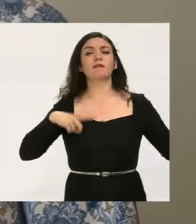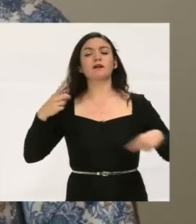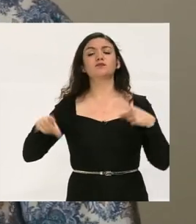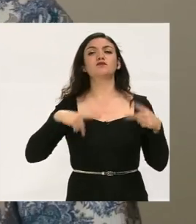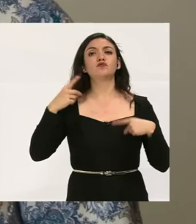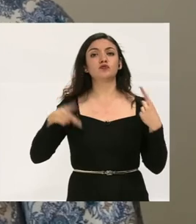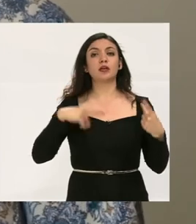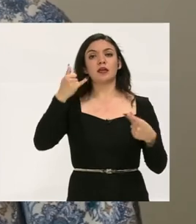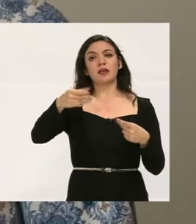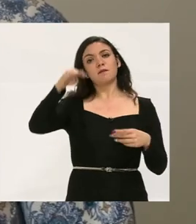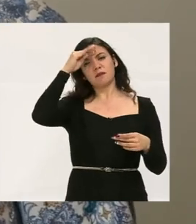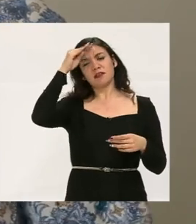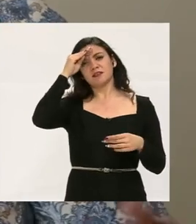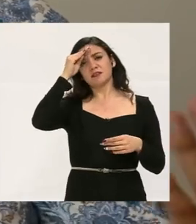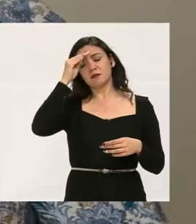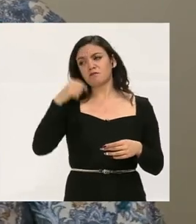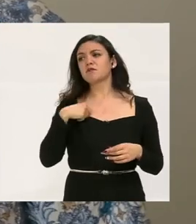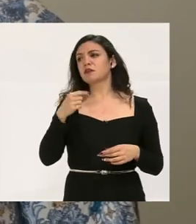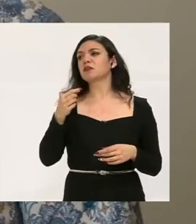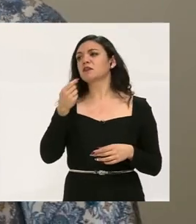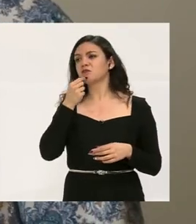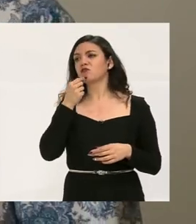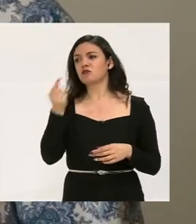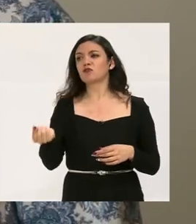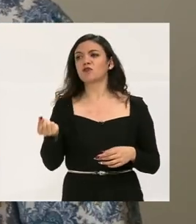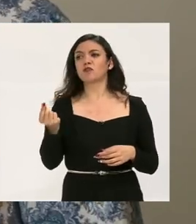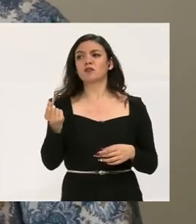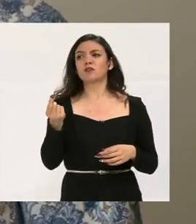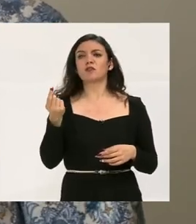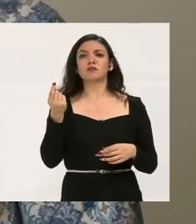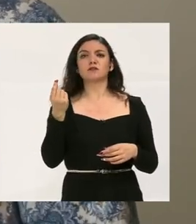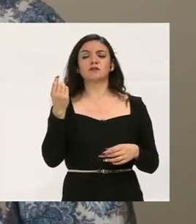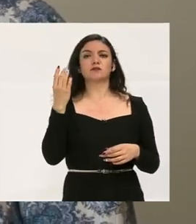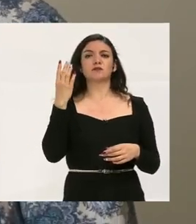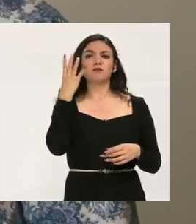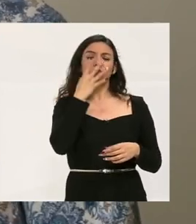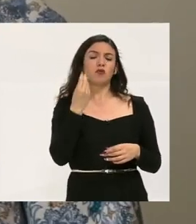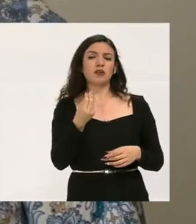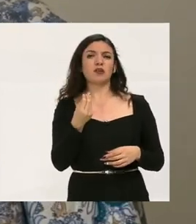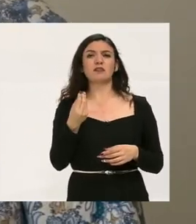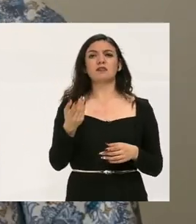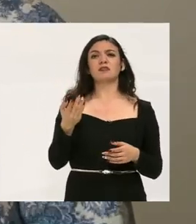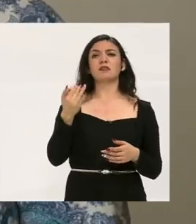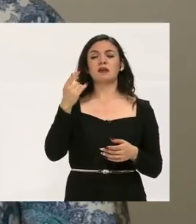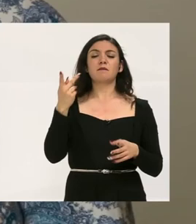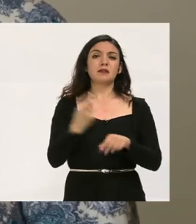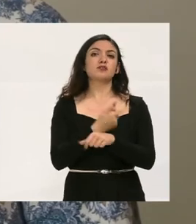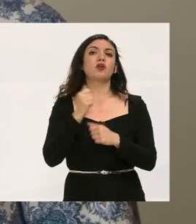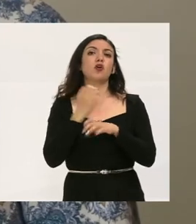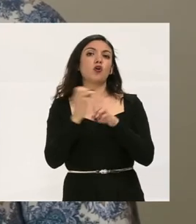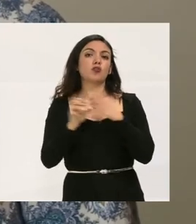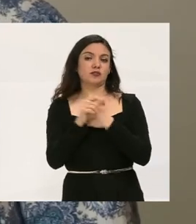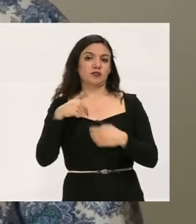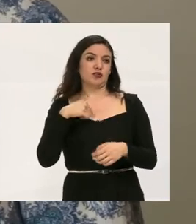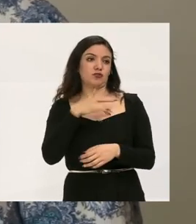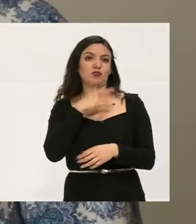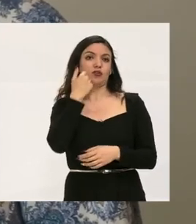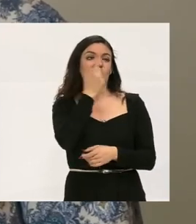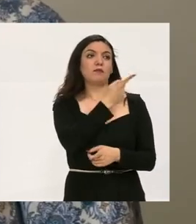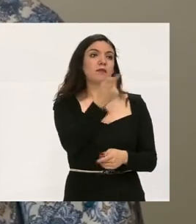mañana disfruten y ahí piensan ok mi niñez fue bonita o sea pasaron ciertas cosas que no